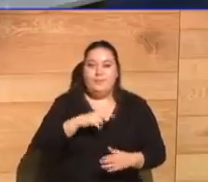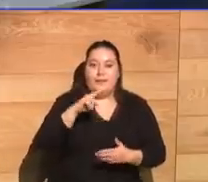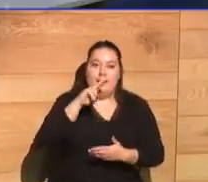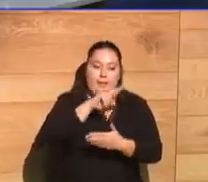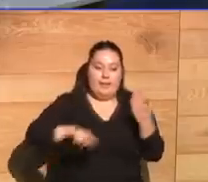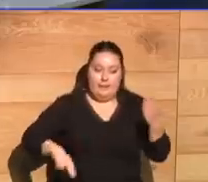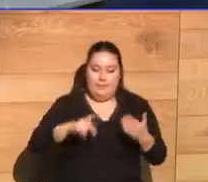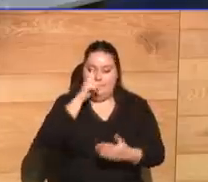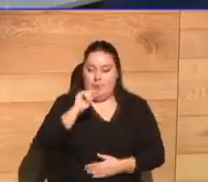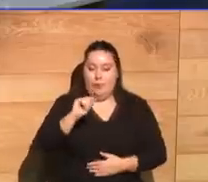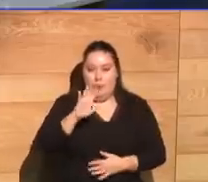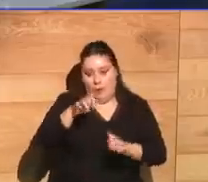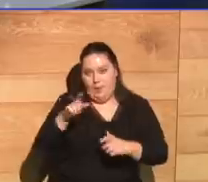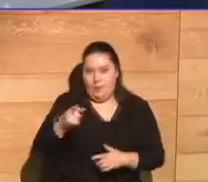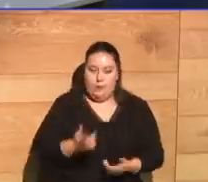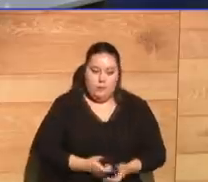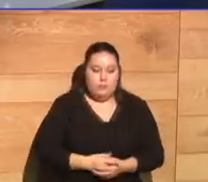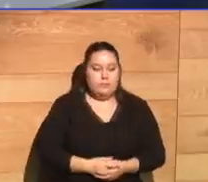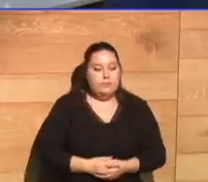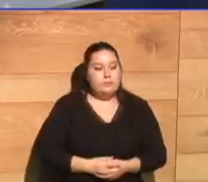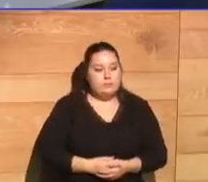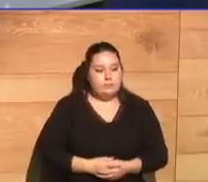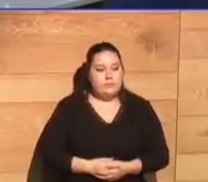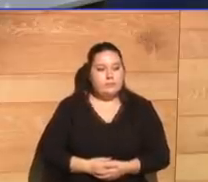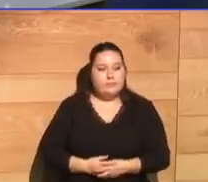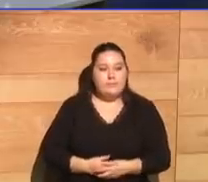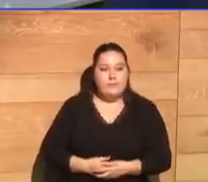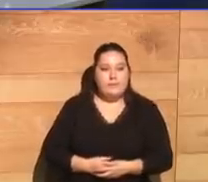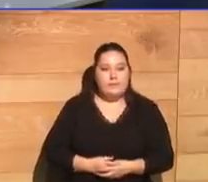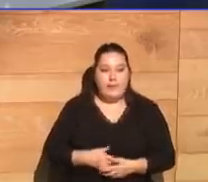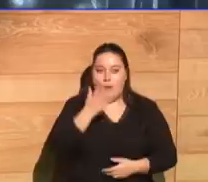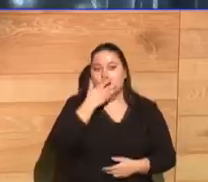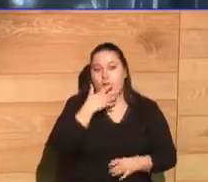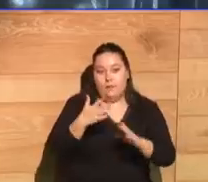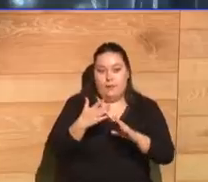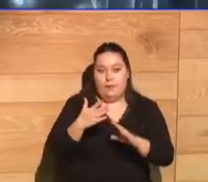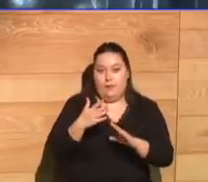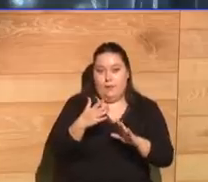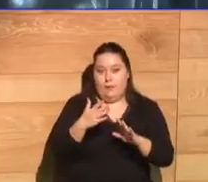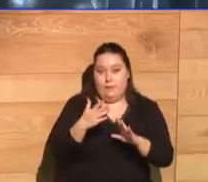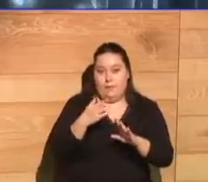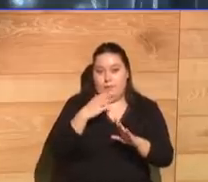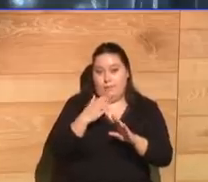La belleza del esfuerzo de la que hablaba Arturo antes, y que hay que conocer antes de hablar y hay que conocer antes de criticar.